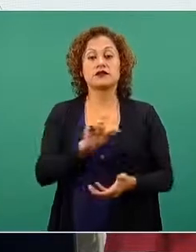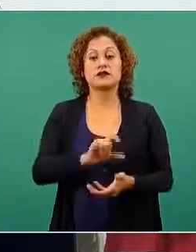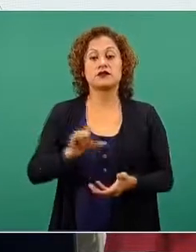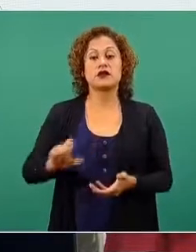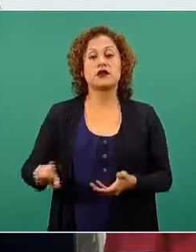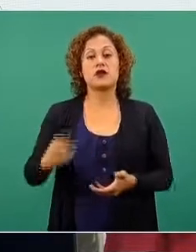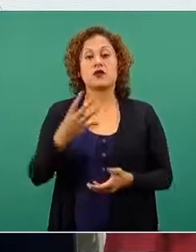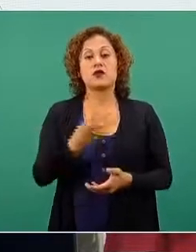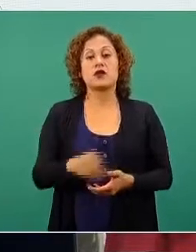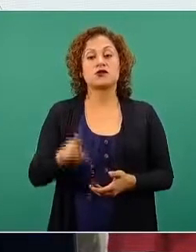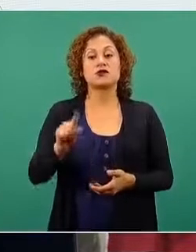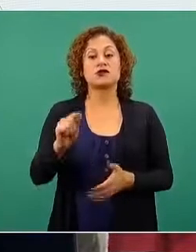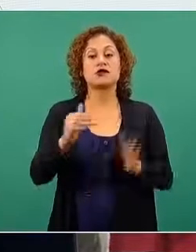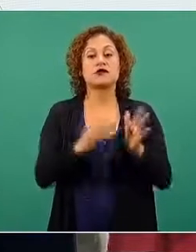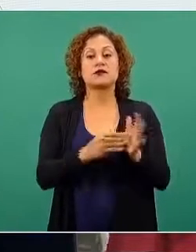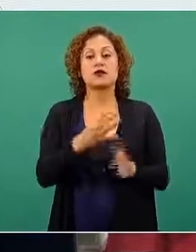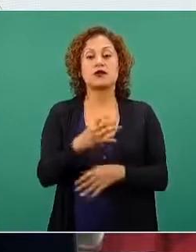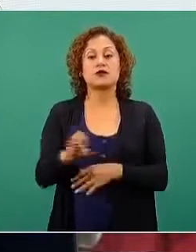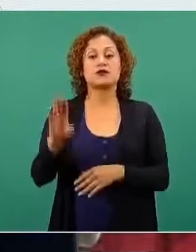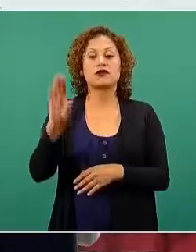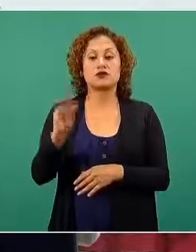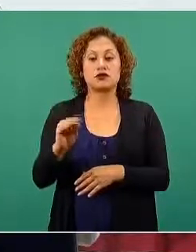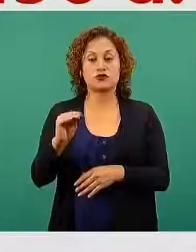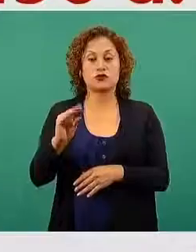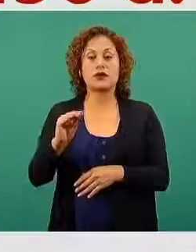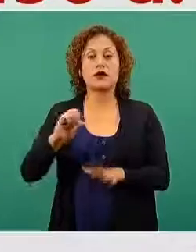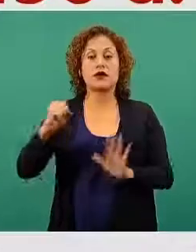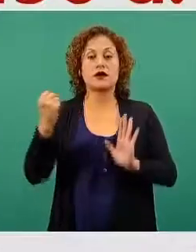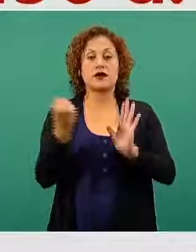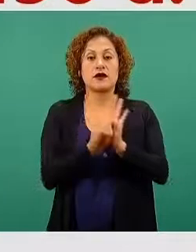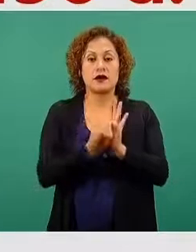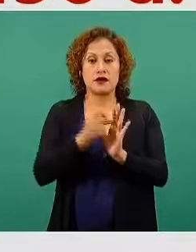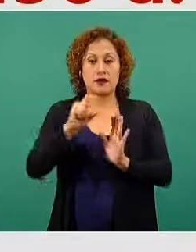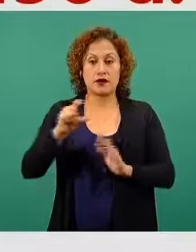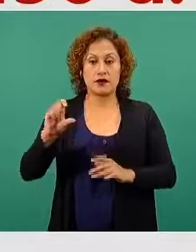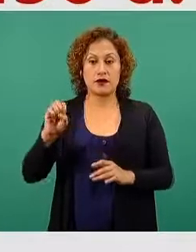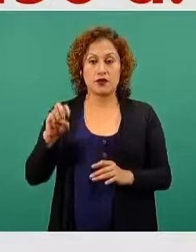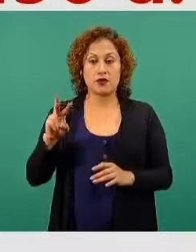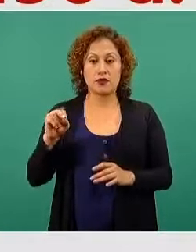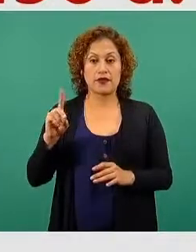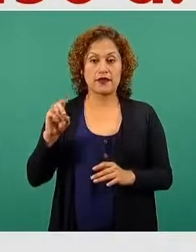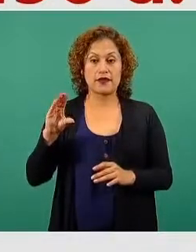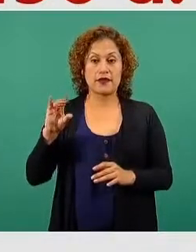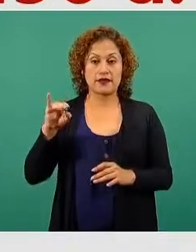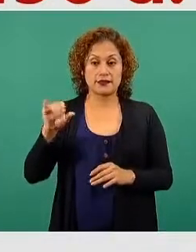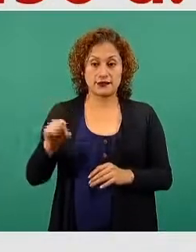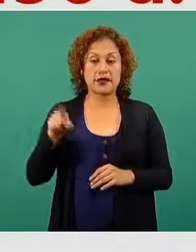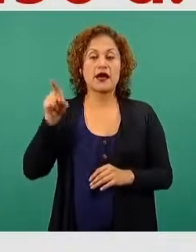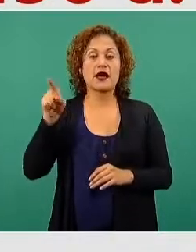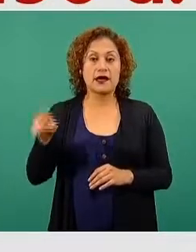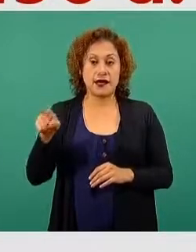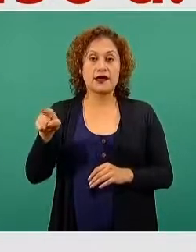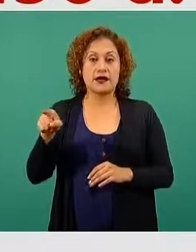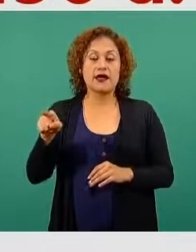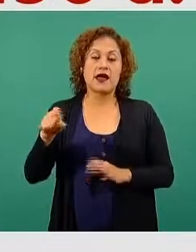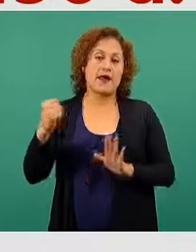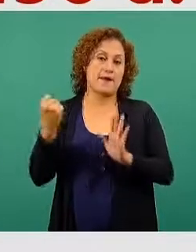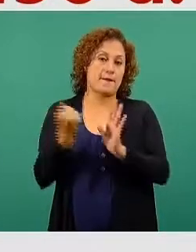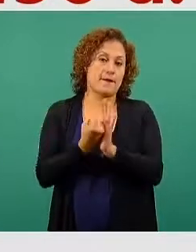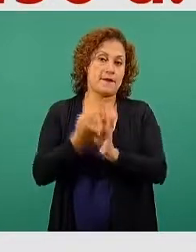470.490 dosis de la vacuna Convidecia de la empresa china CanSino, que se envasa aquí en